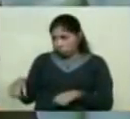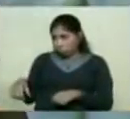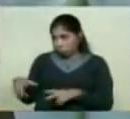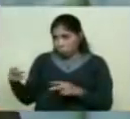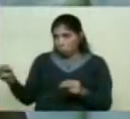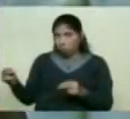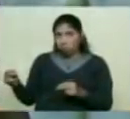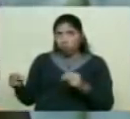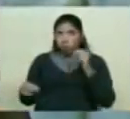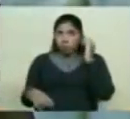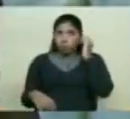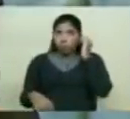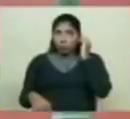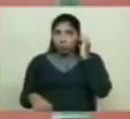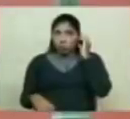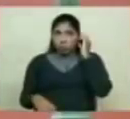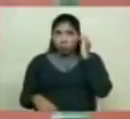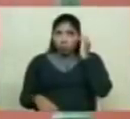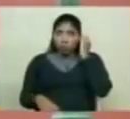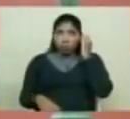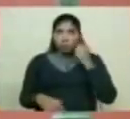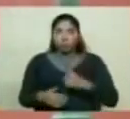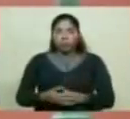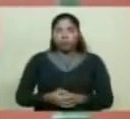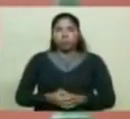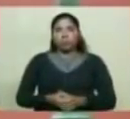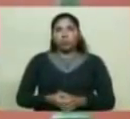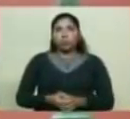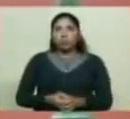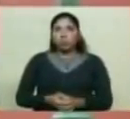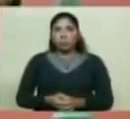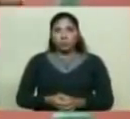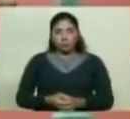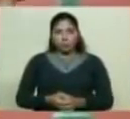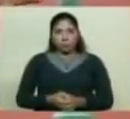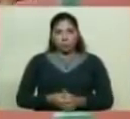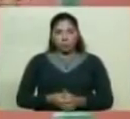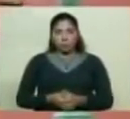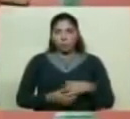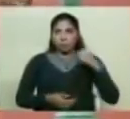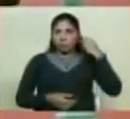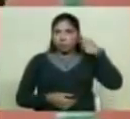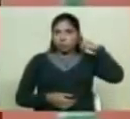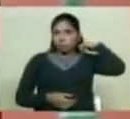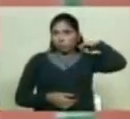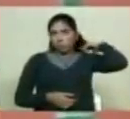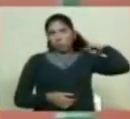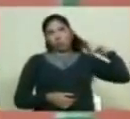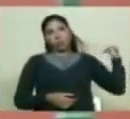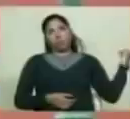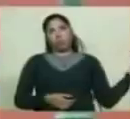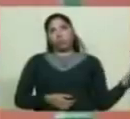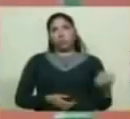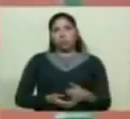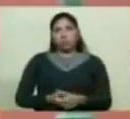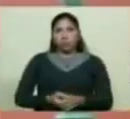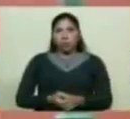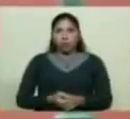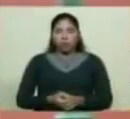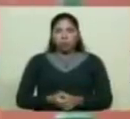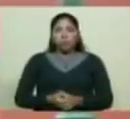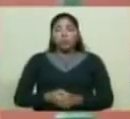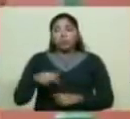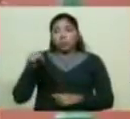el pueblo y la rebelión social de 1814 la esclavitud rompió sus grillos y